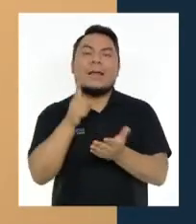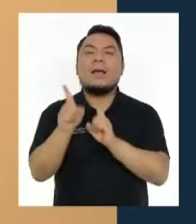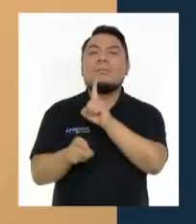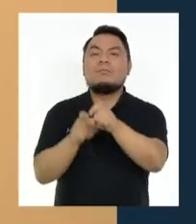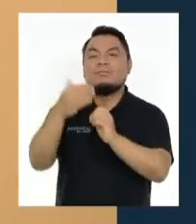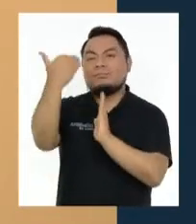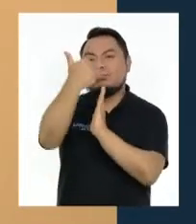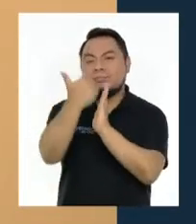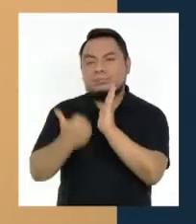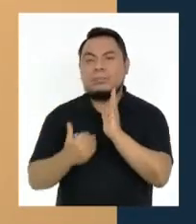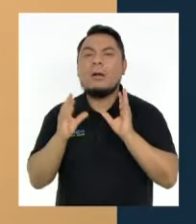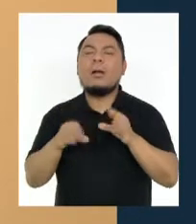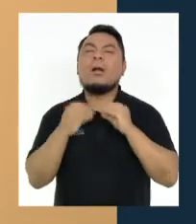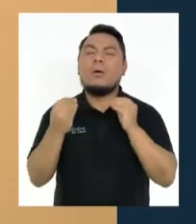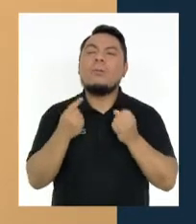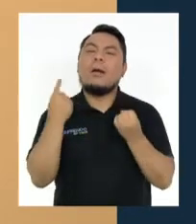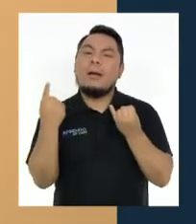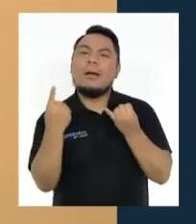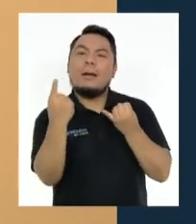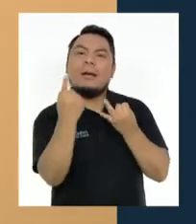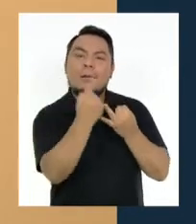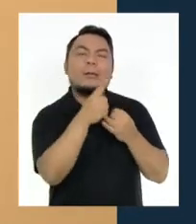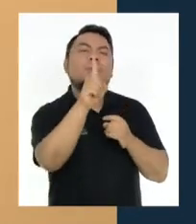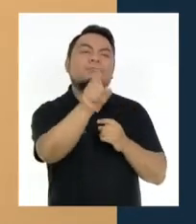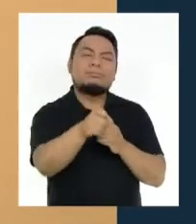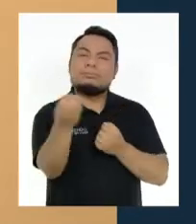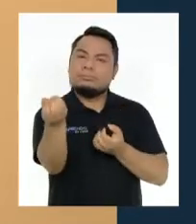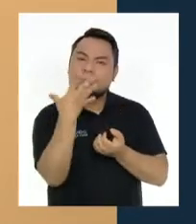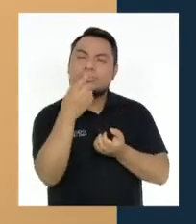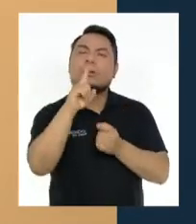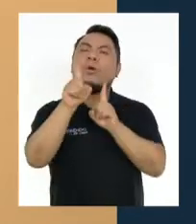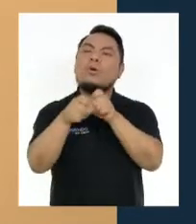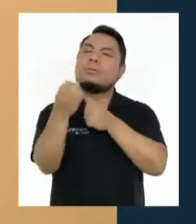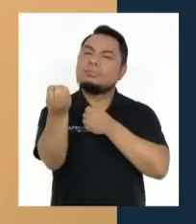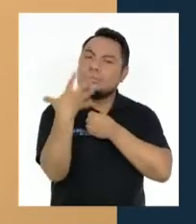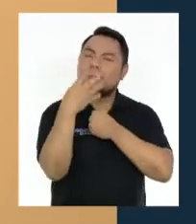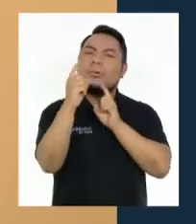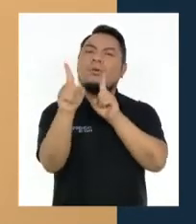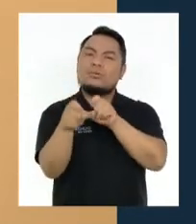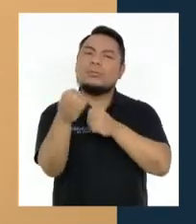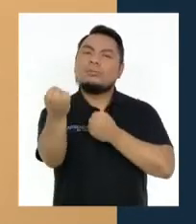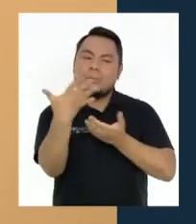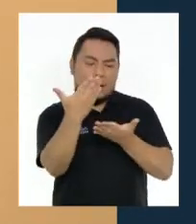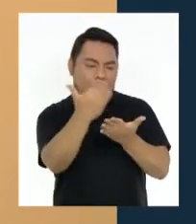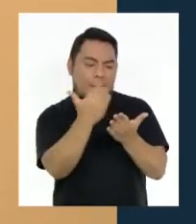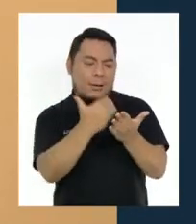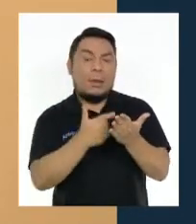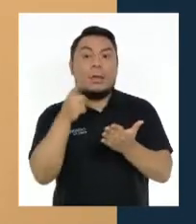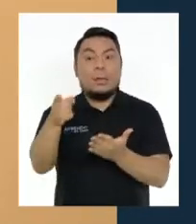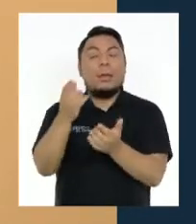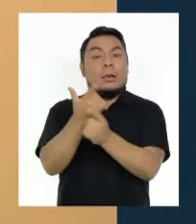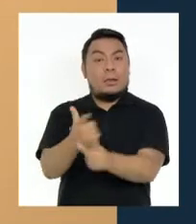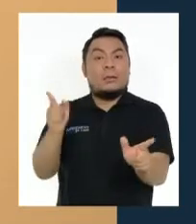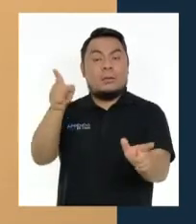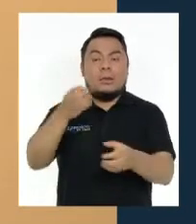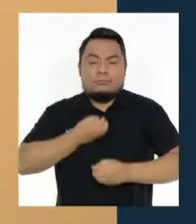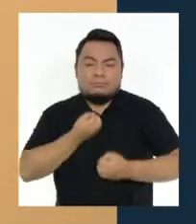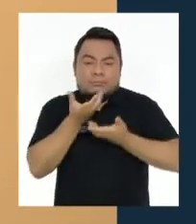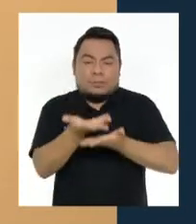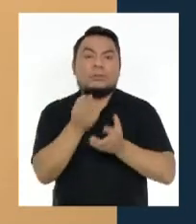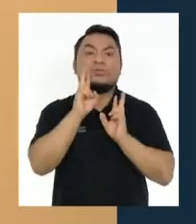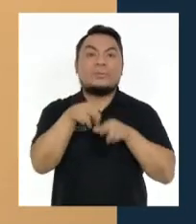la forma en que se plantean cada una de ellas otorgará al encuestado mayor o menor libertad para expresar su